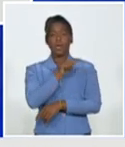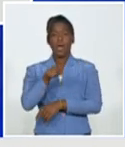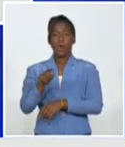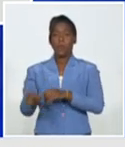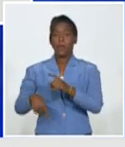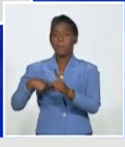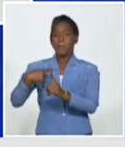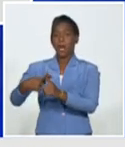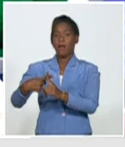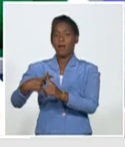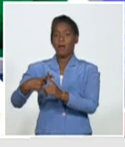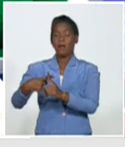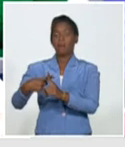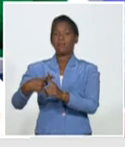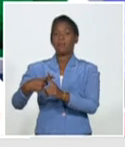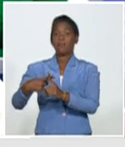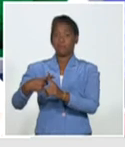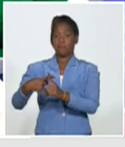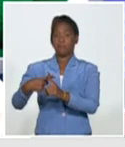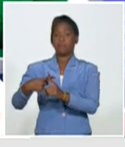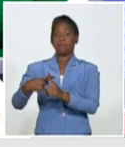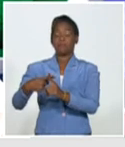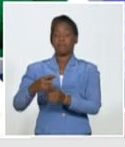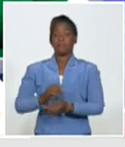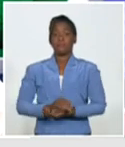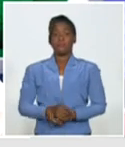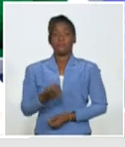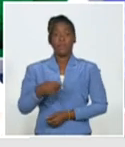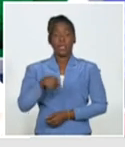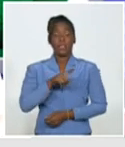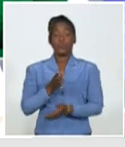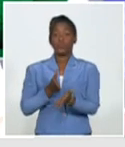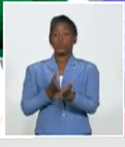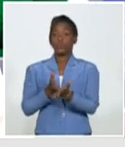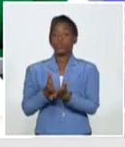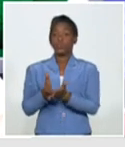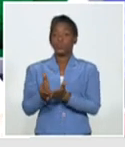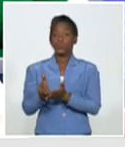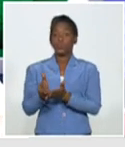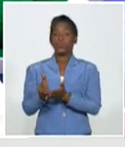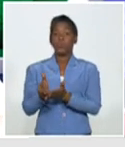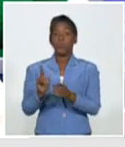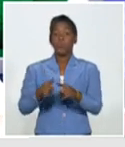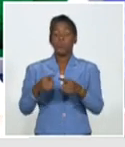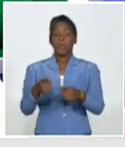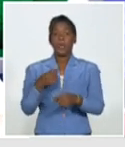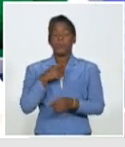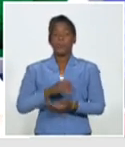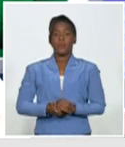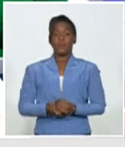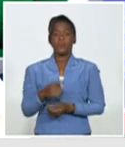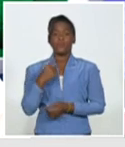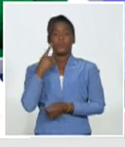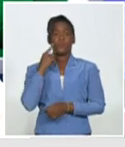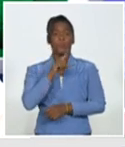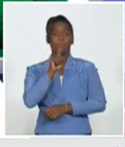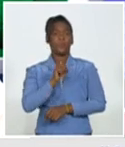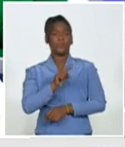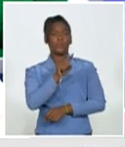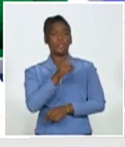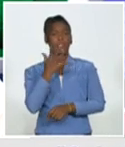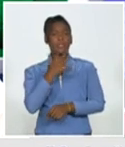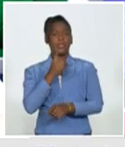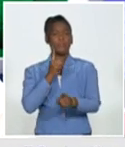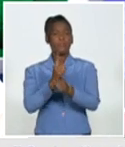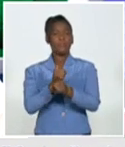Ayer sigue subiendo el porciento de casos que se confirman contactos de casos positivos. No tengo que decir